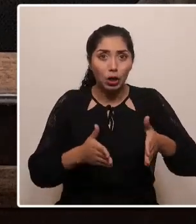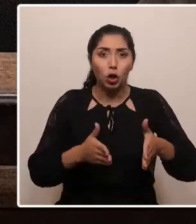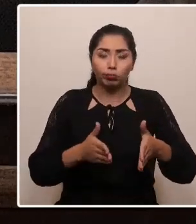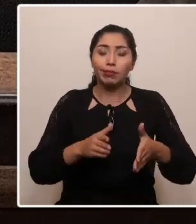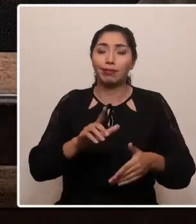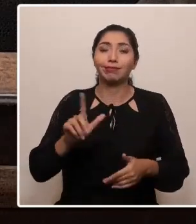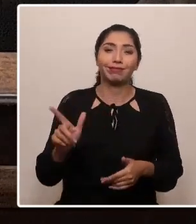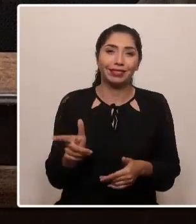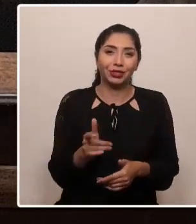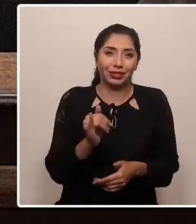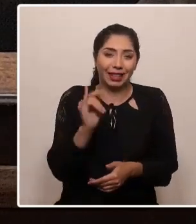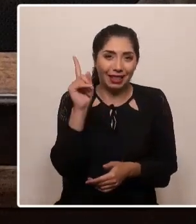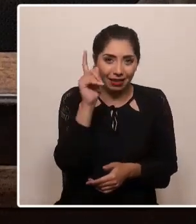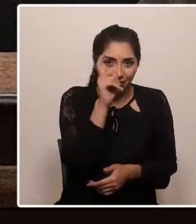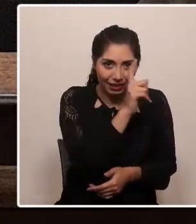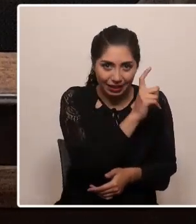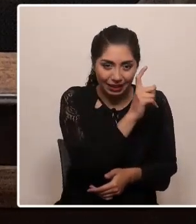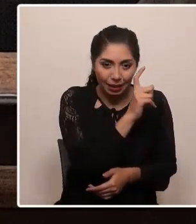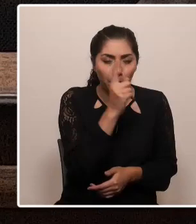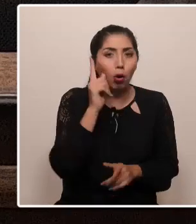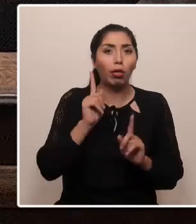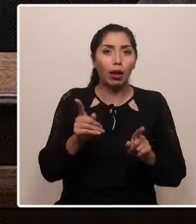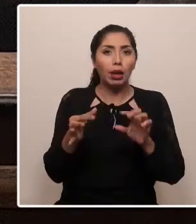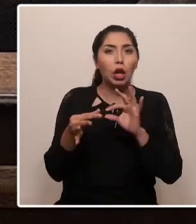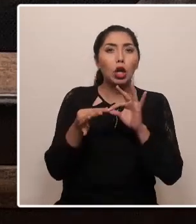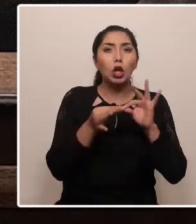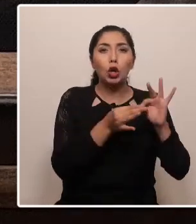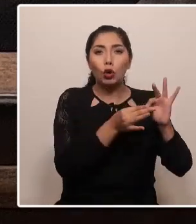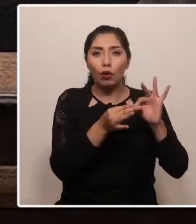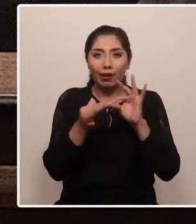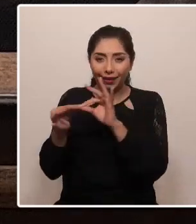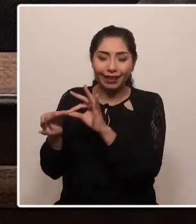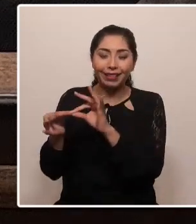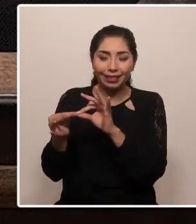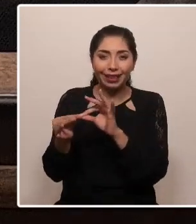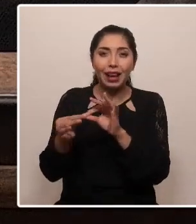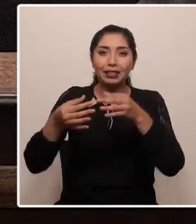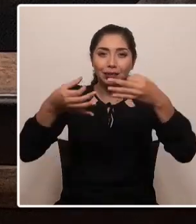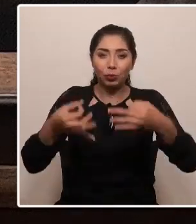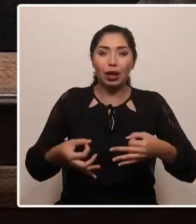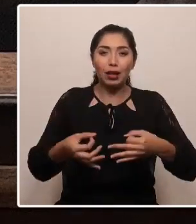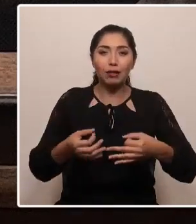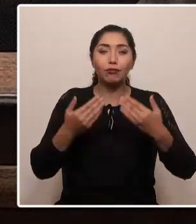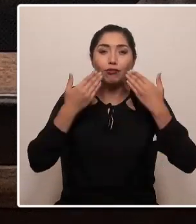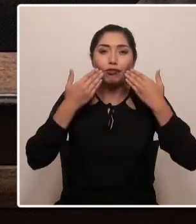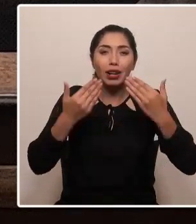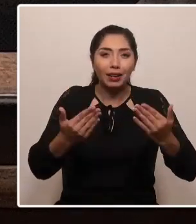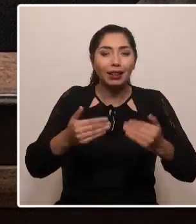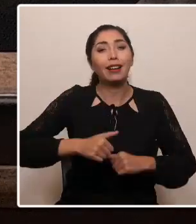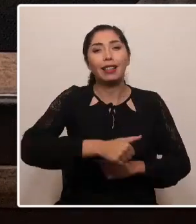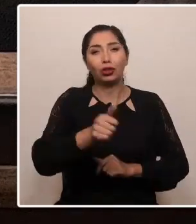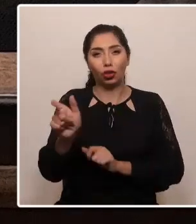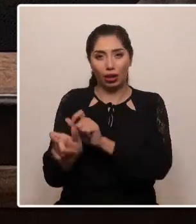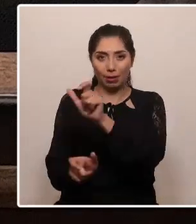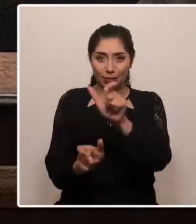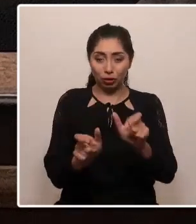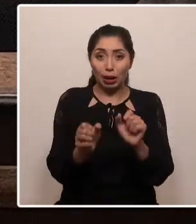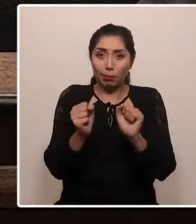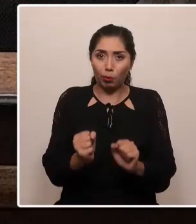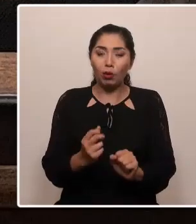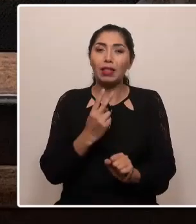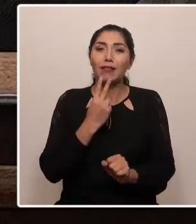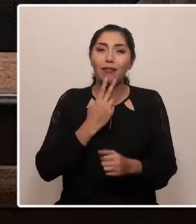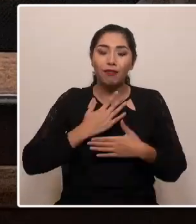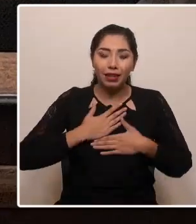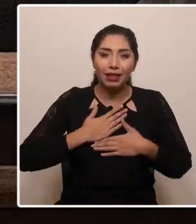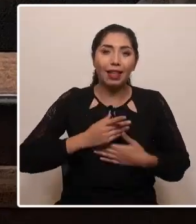inequidades estructurales por medio de la acción coherente a través de lo determinante asegurará el bienestar de todas las personas y sus posibilidades de llevar una vida próspera, una